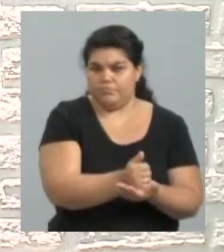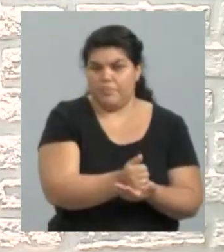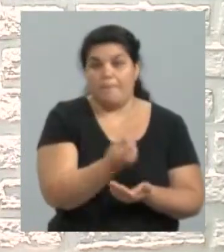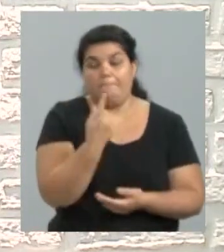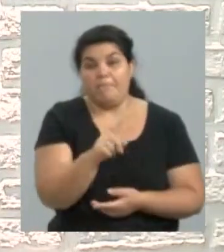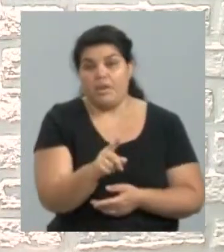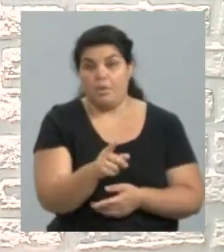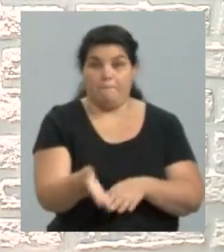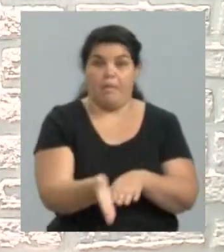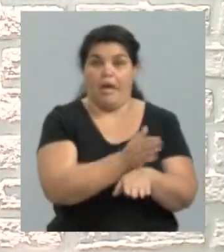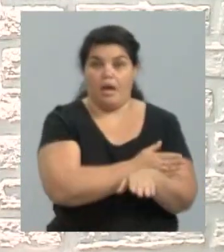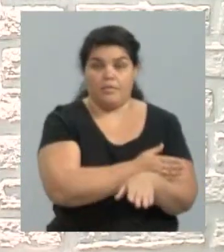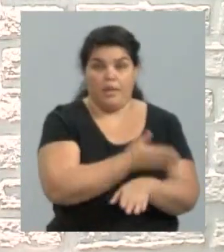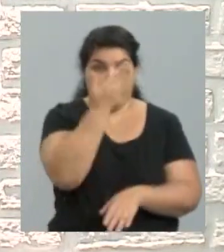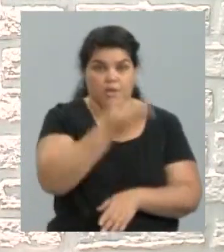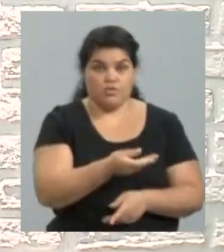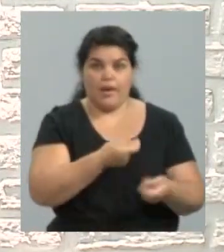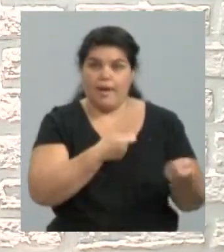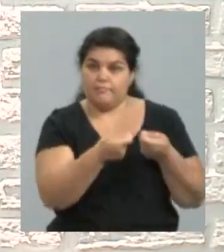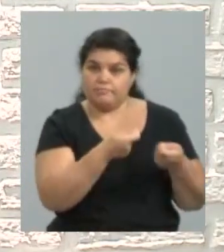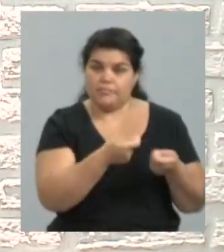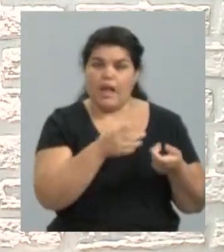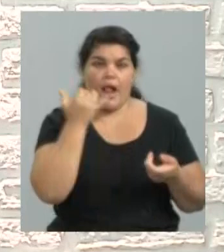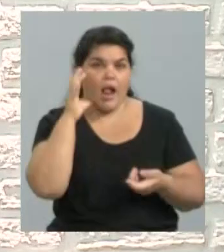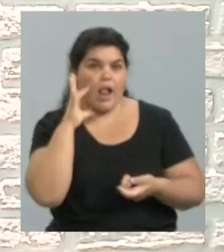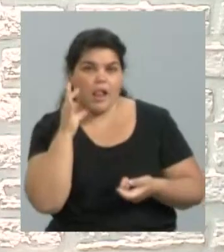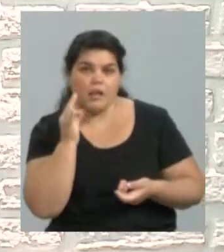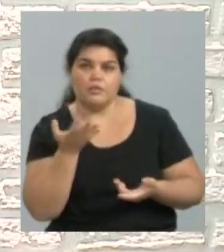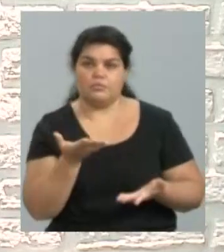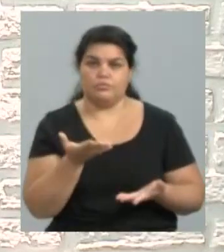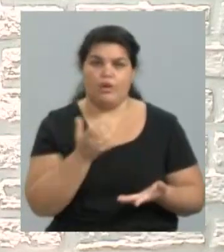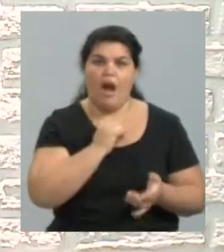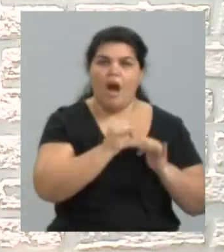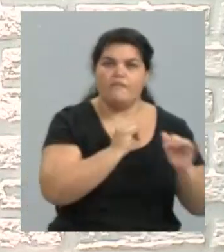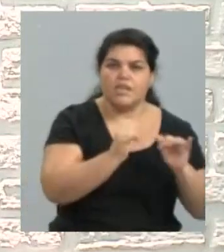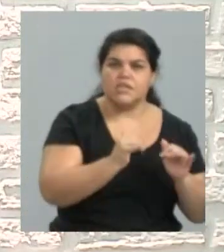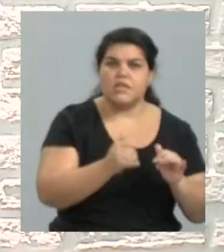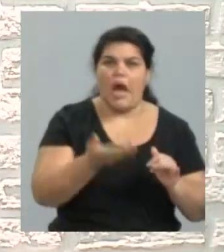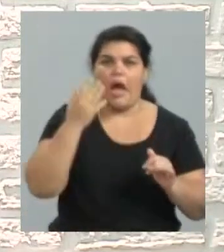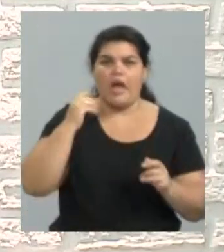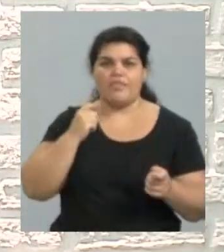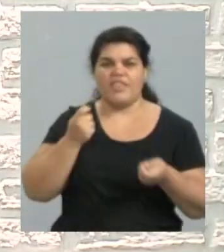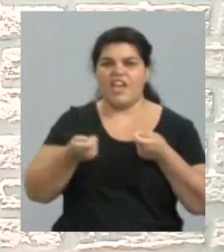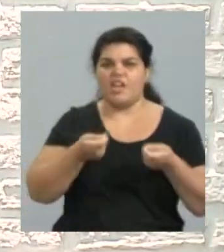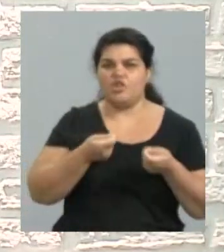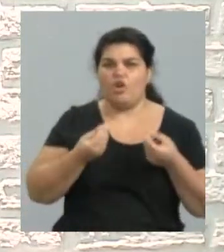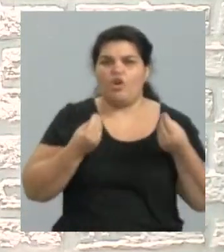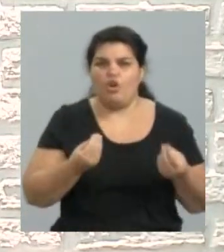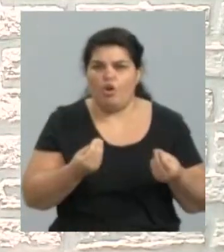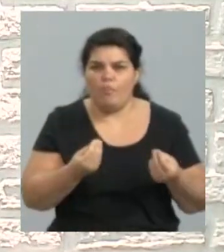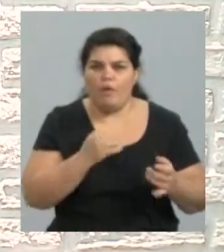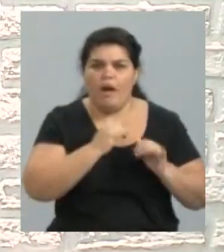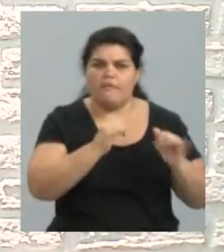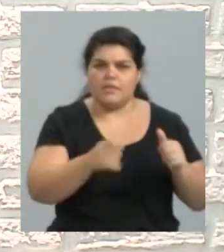persona que estaba a cargo de Nadi, te había dejado un comunicado de lo que pasaba, yo sé que estás hace un mes, Sí, sí, sí. preguntando por estos